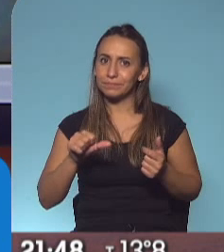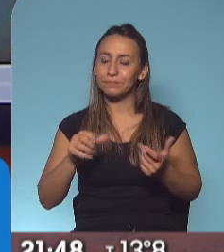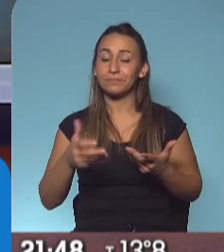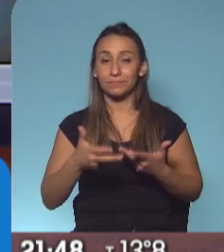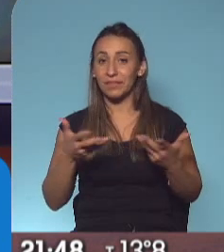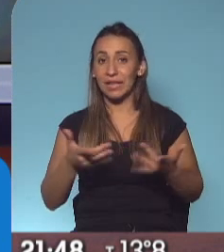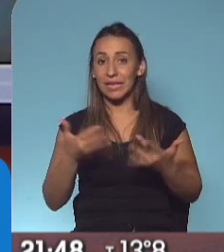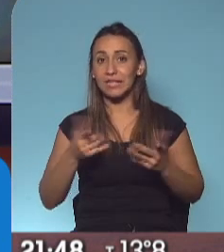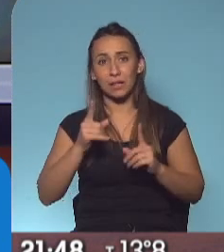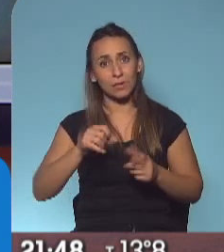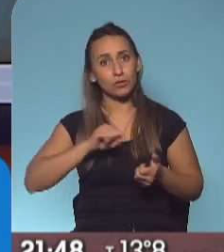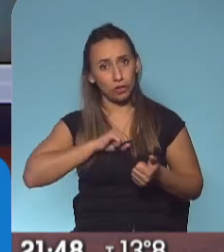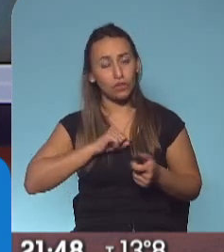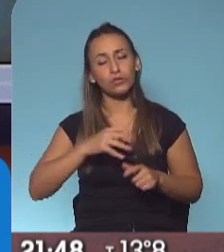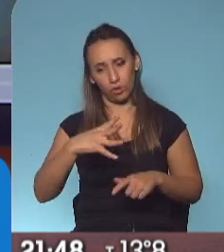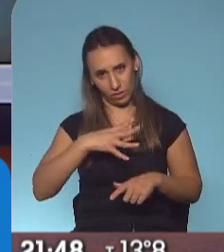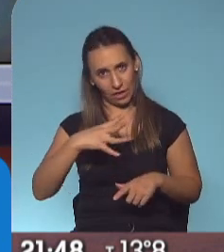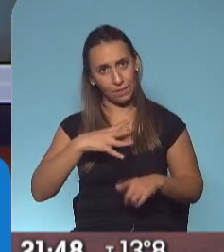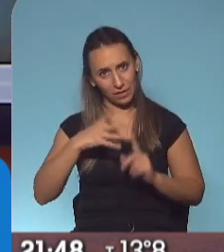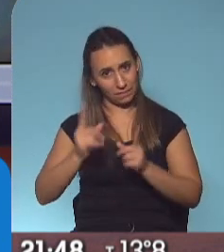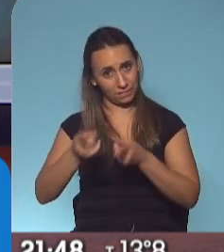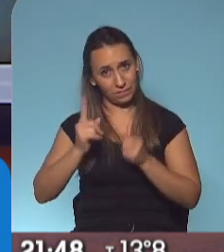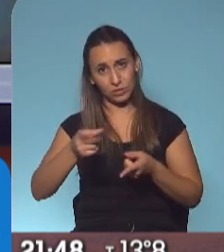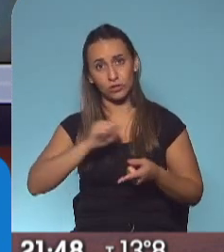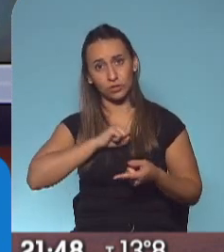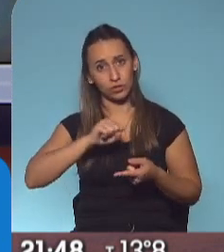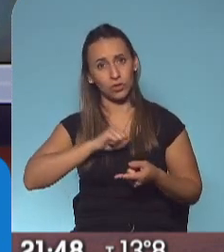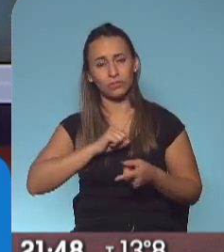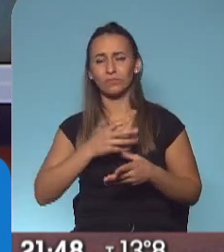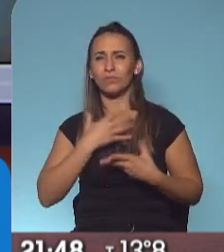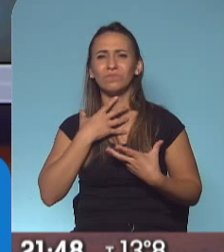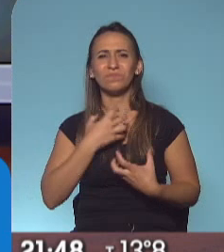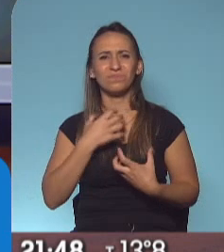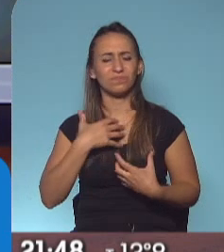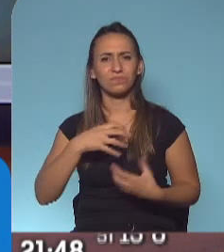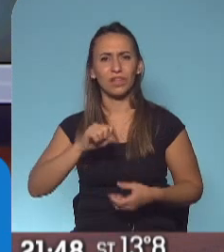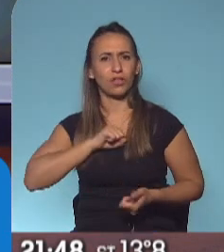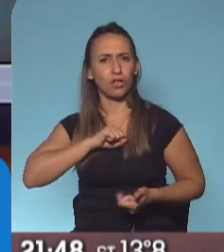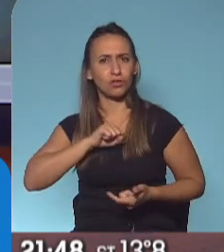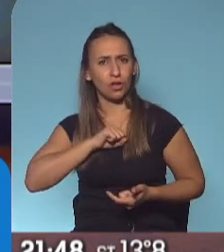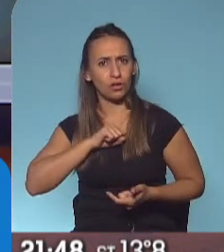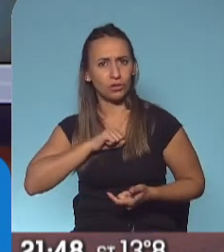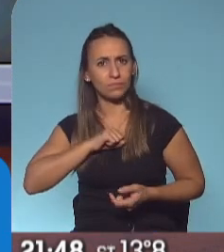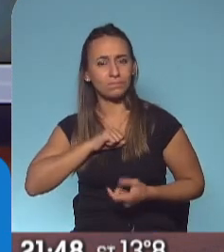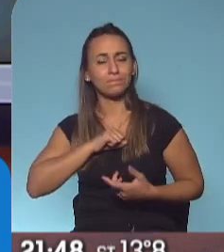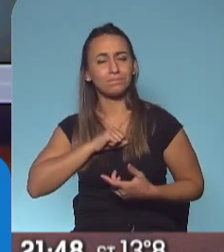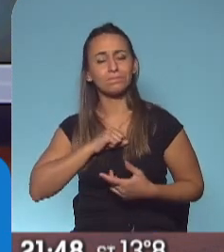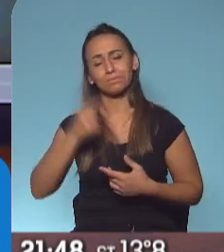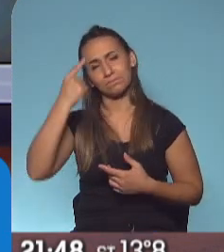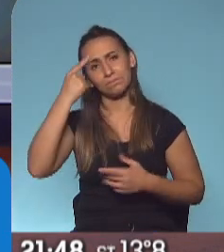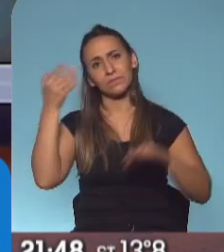y esta tos que todavía me perdura un poco, esa tos seca. Y bueno, fui al